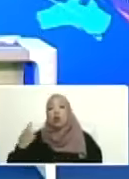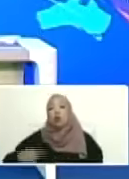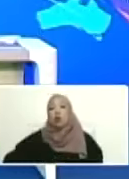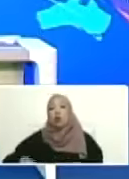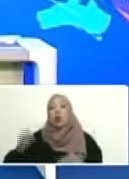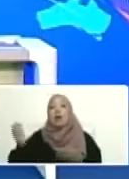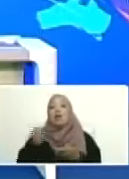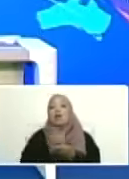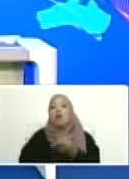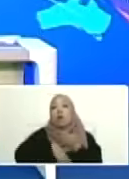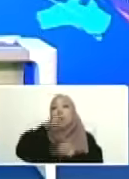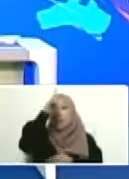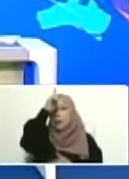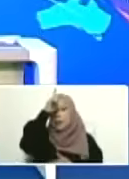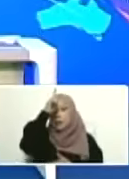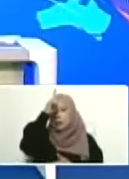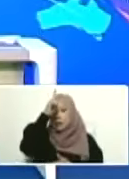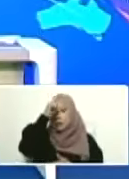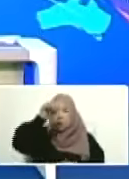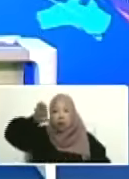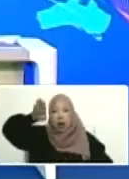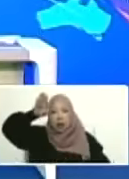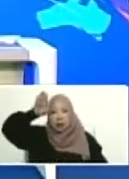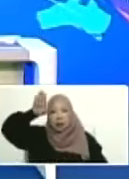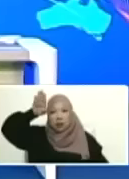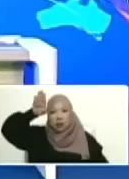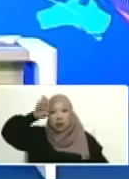logra derrotar el nazifascismo,